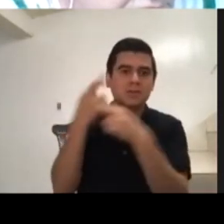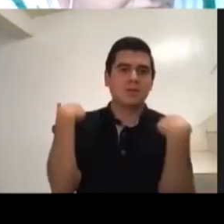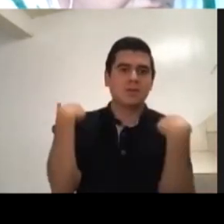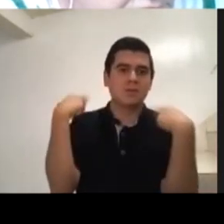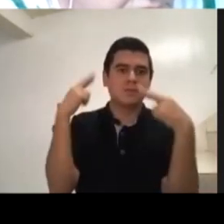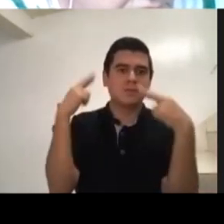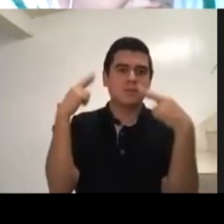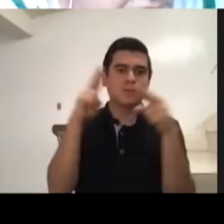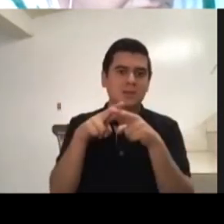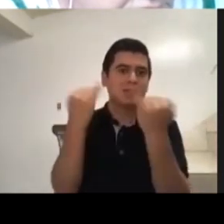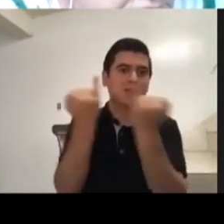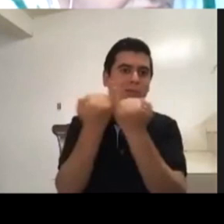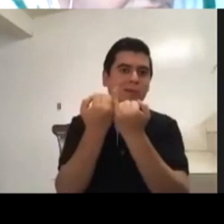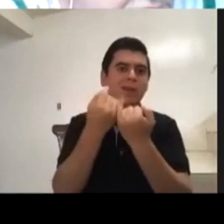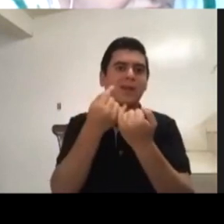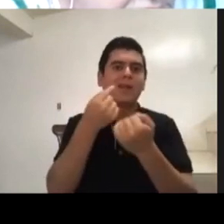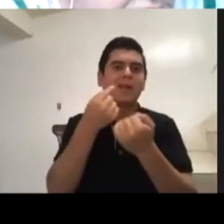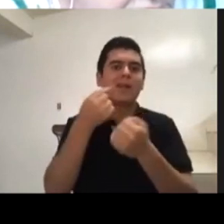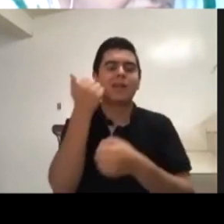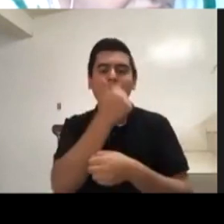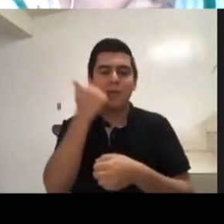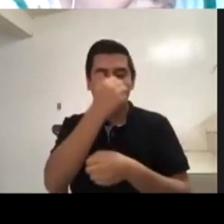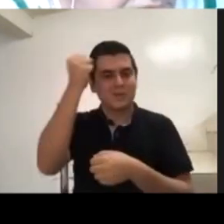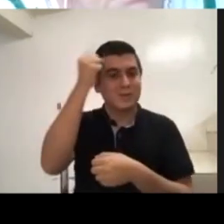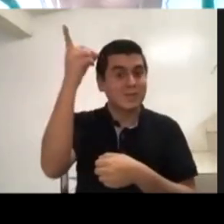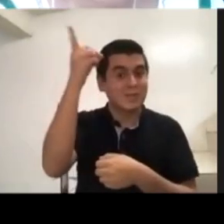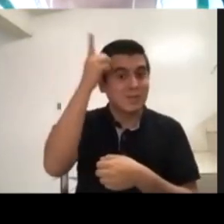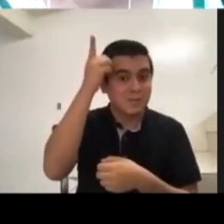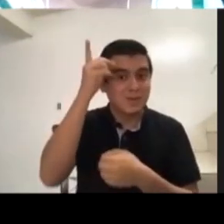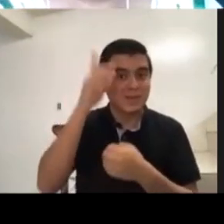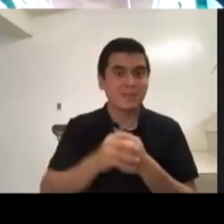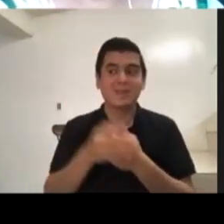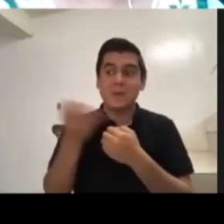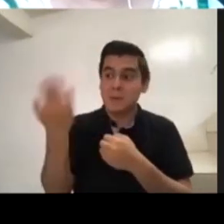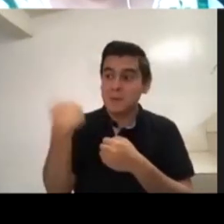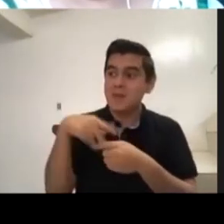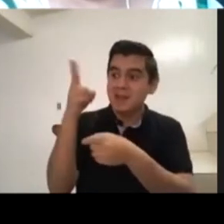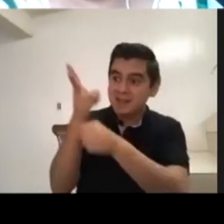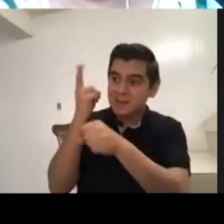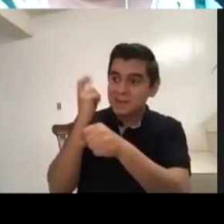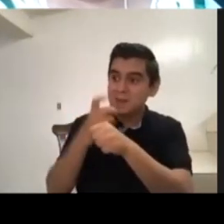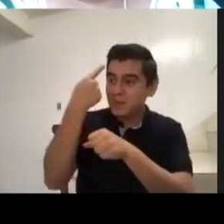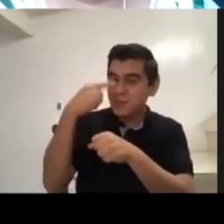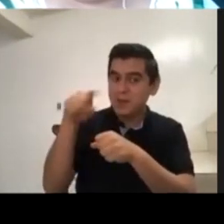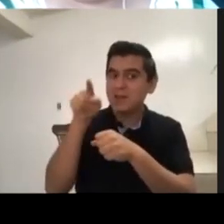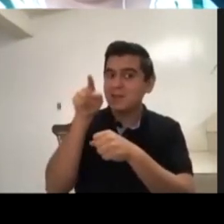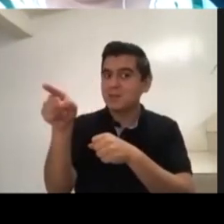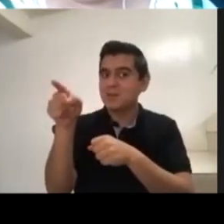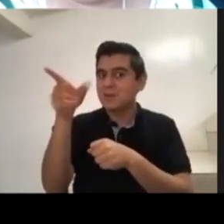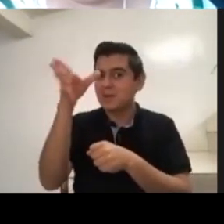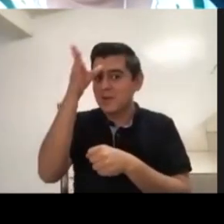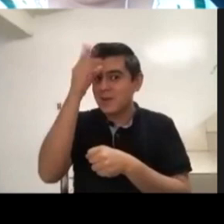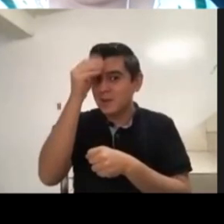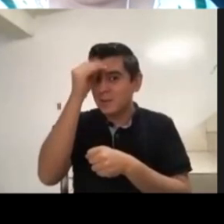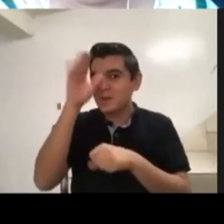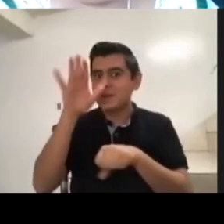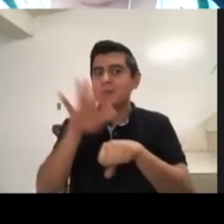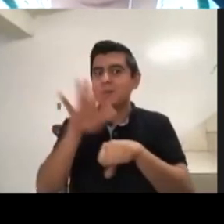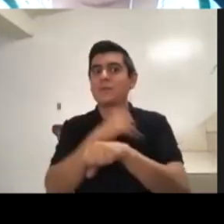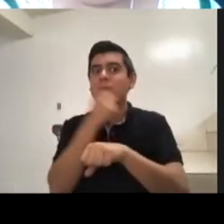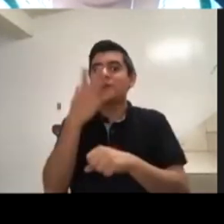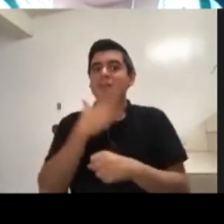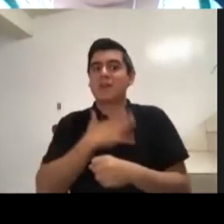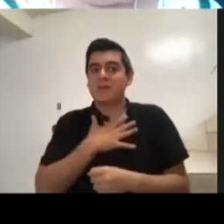tomar el de matemáticas porque dijo, ya mi hijo se benefició de la capacitación que otra familia pagó, a mí me toca